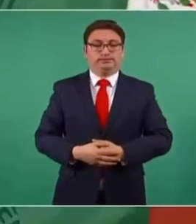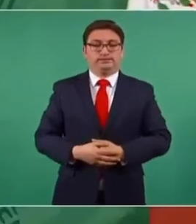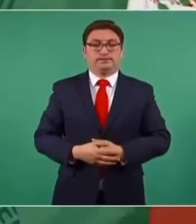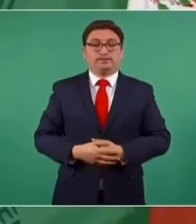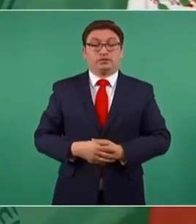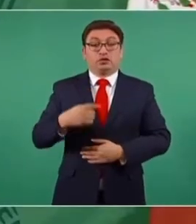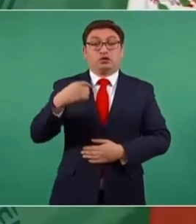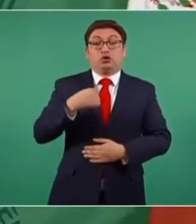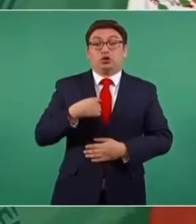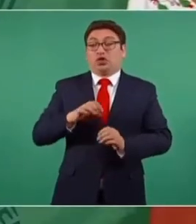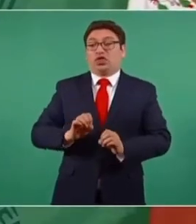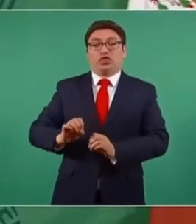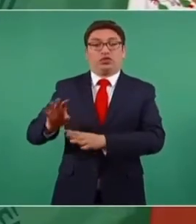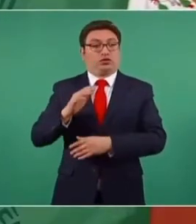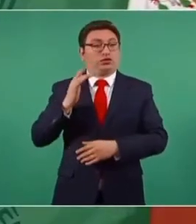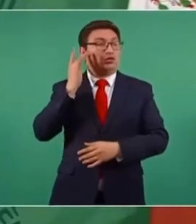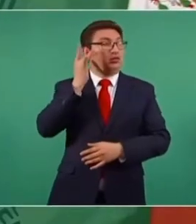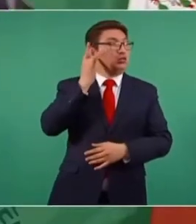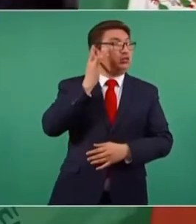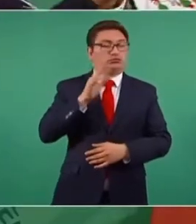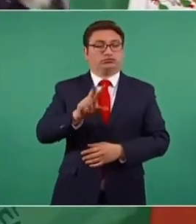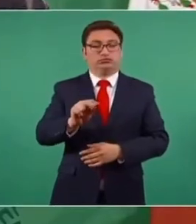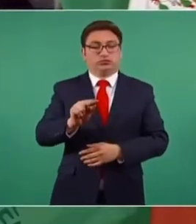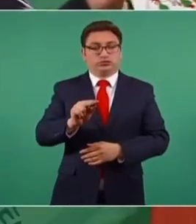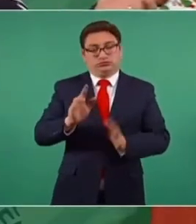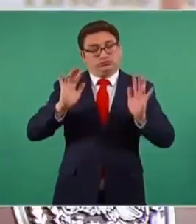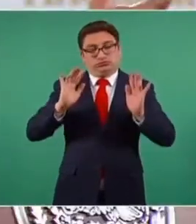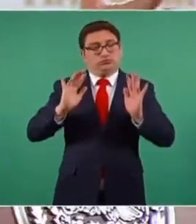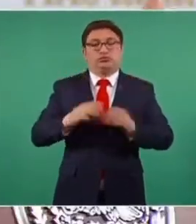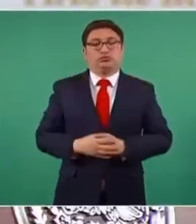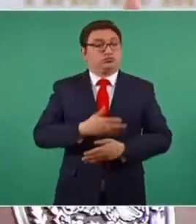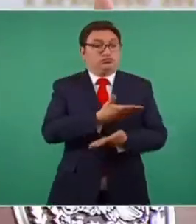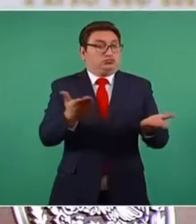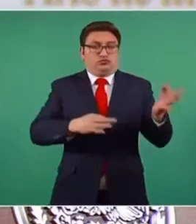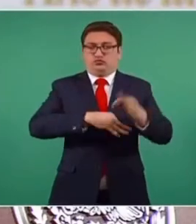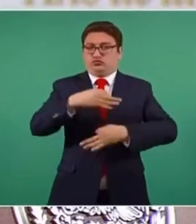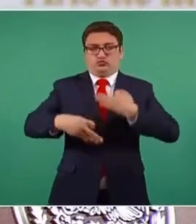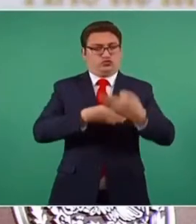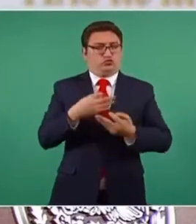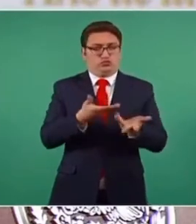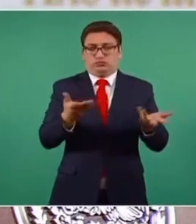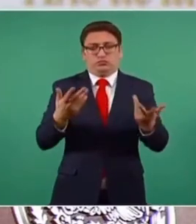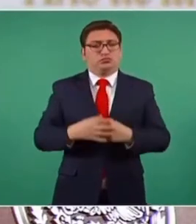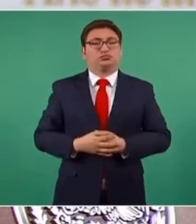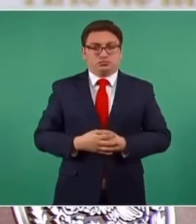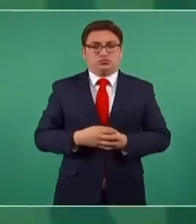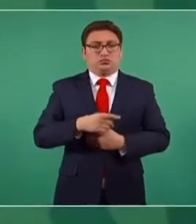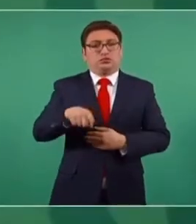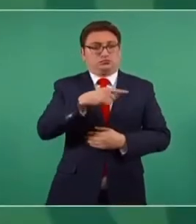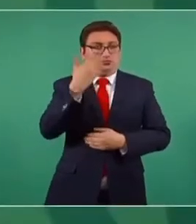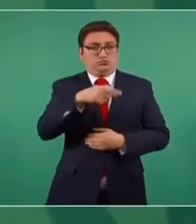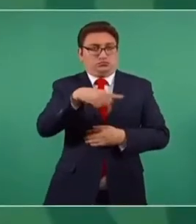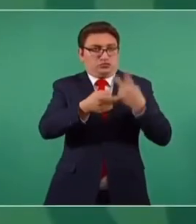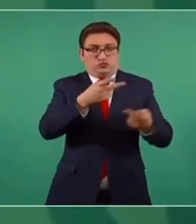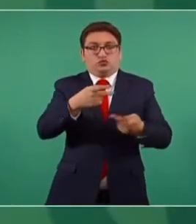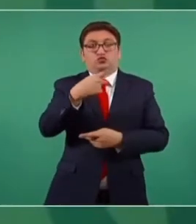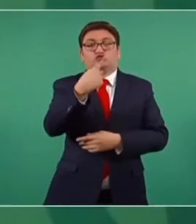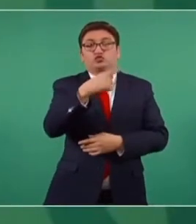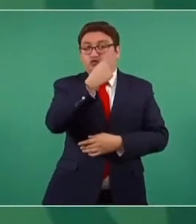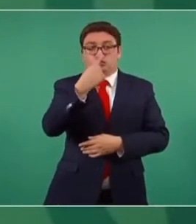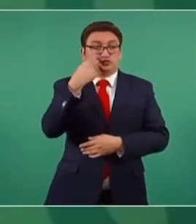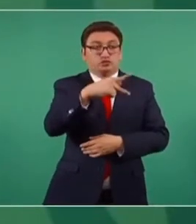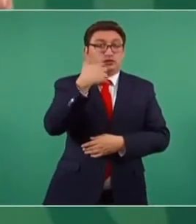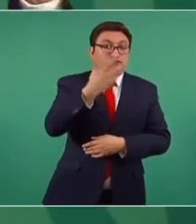como alcahuete. Apúntele bien. Ahí está. Que todos vengan a conocer su punto de